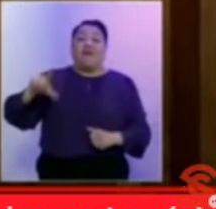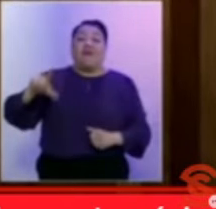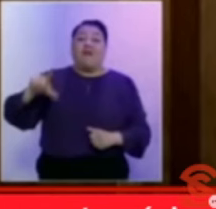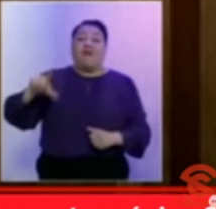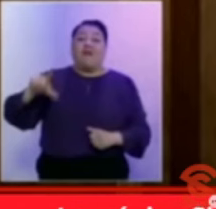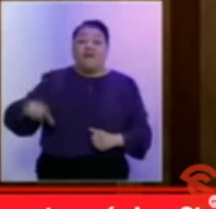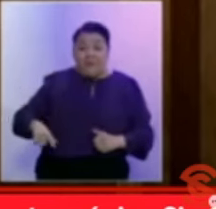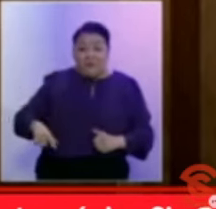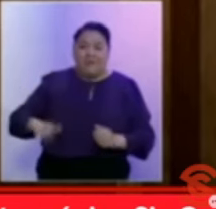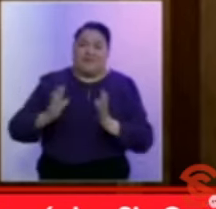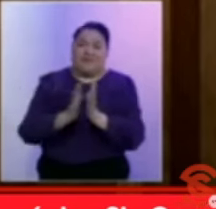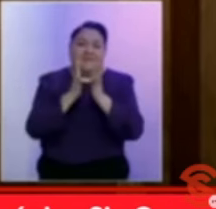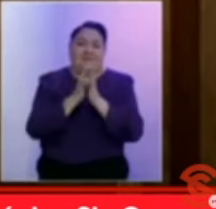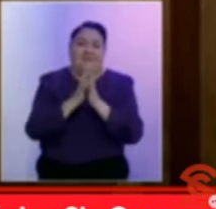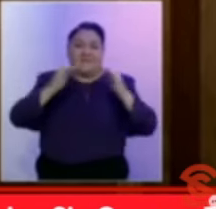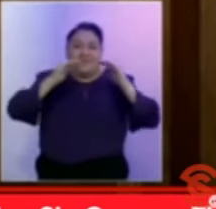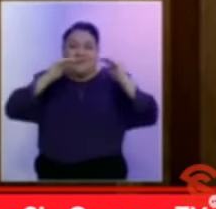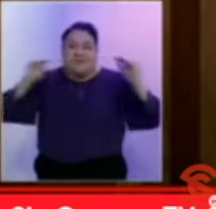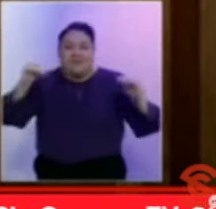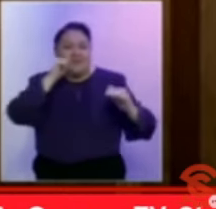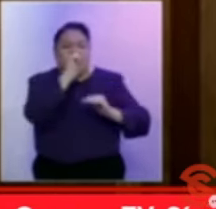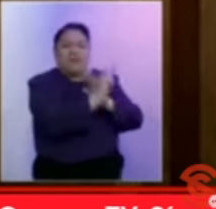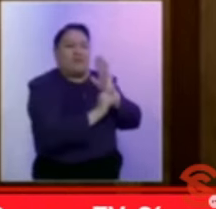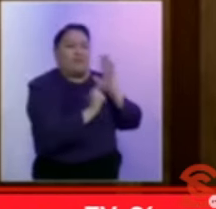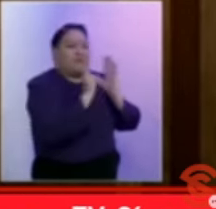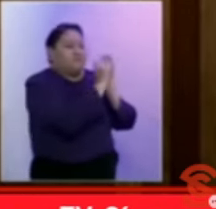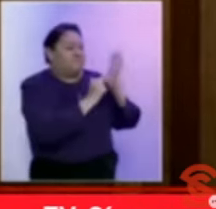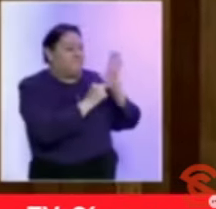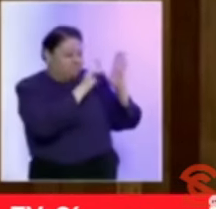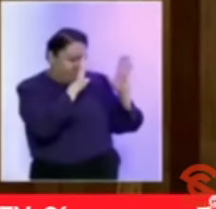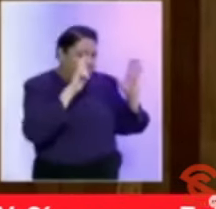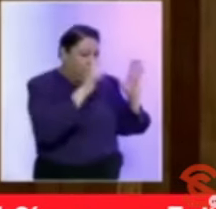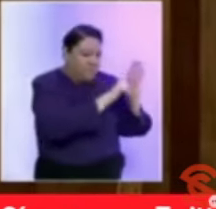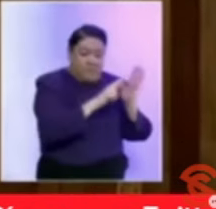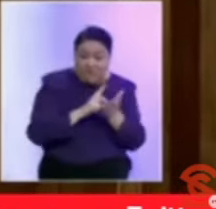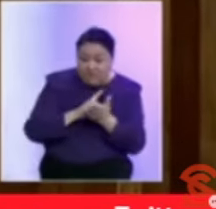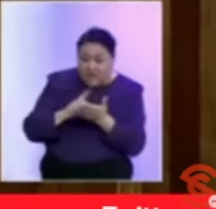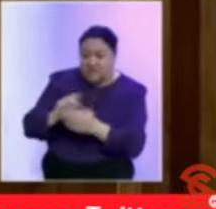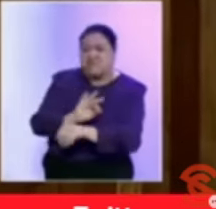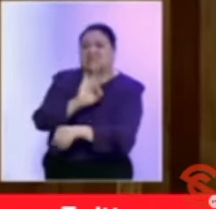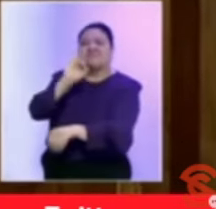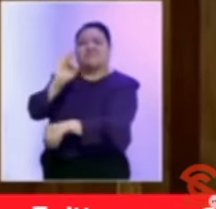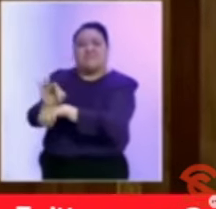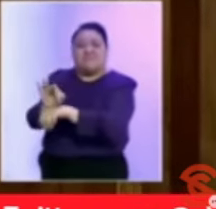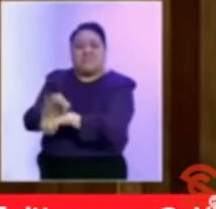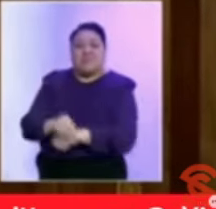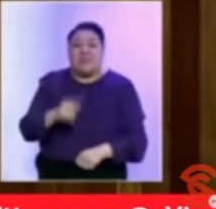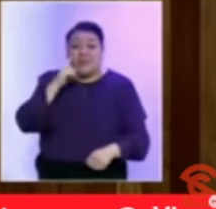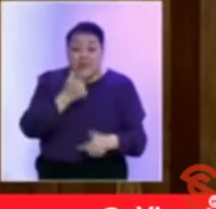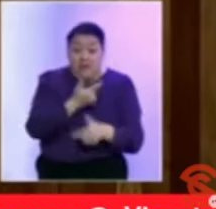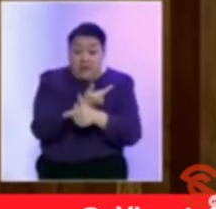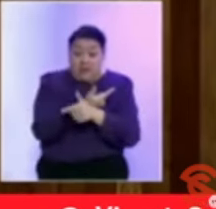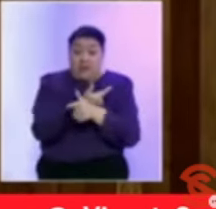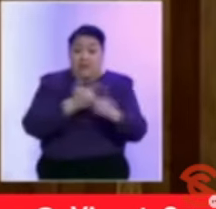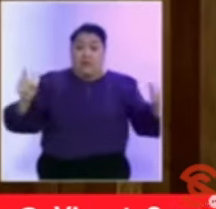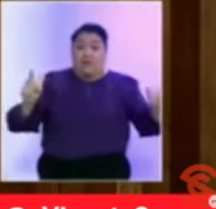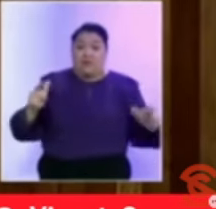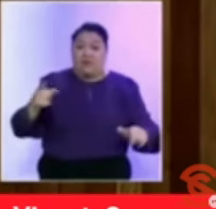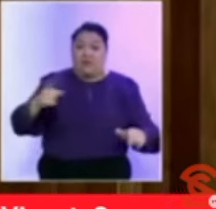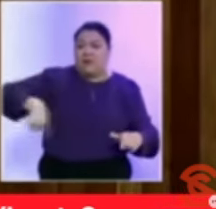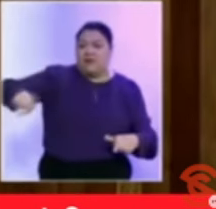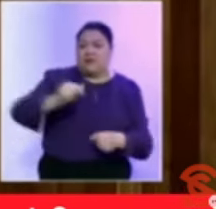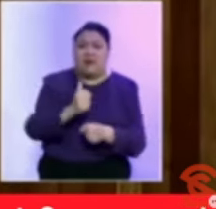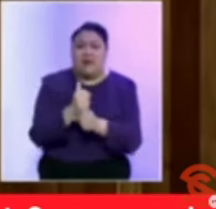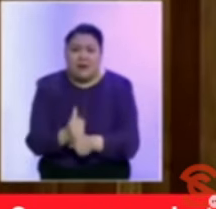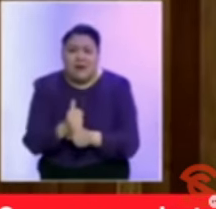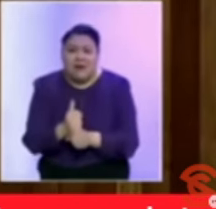democrático y basada en los derechos de las personas no hay libertad plena cuando no hay bienestar y